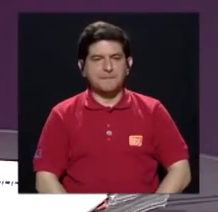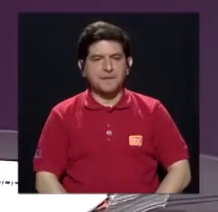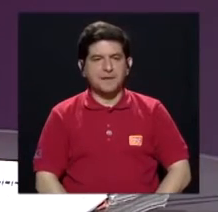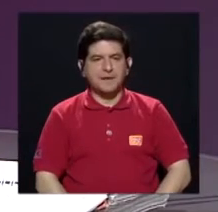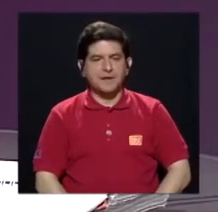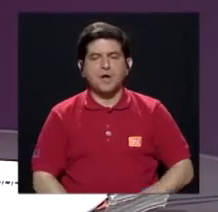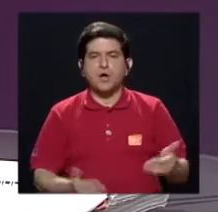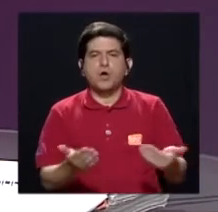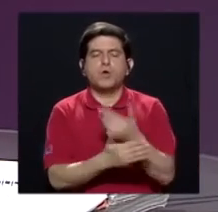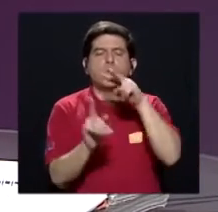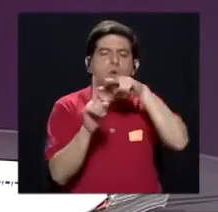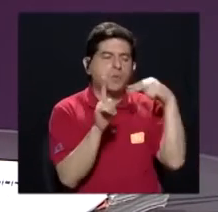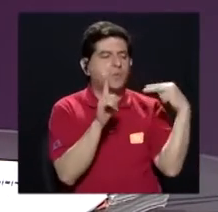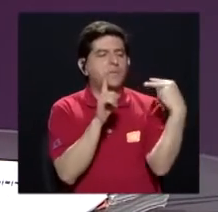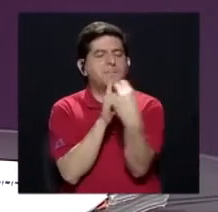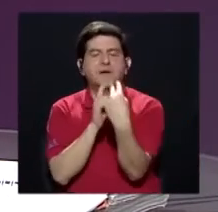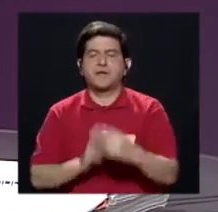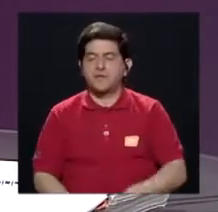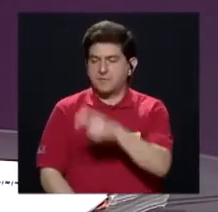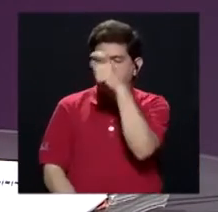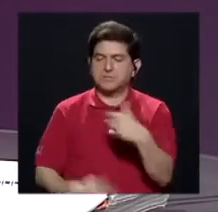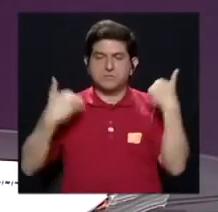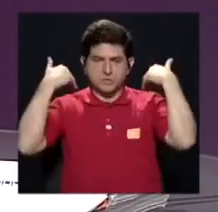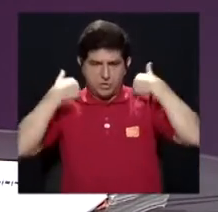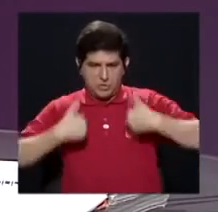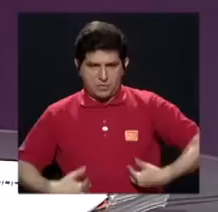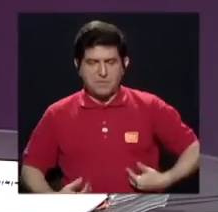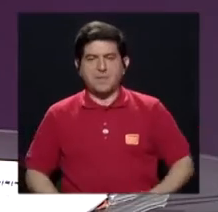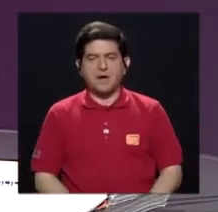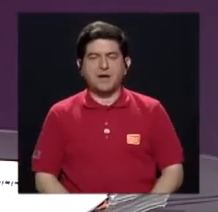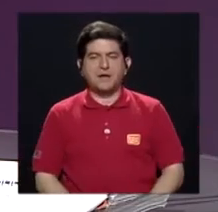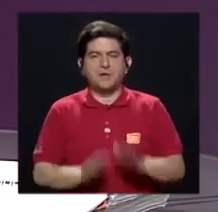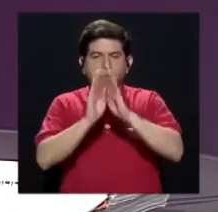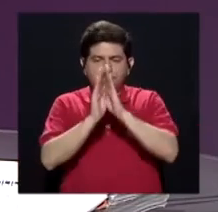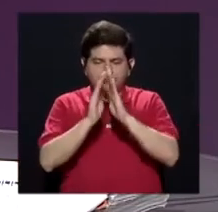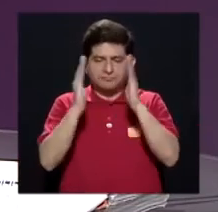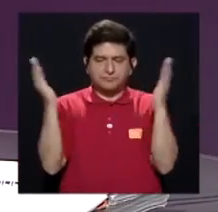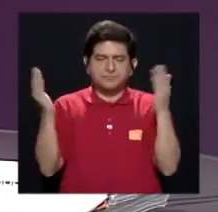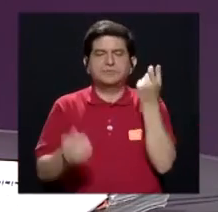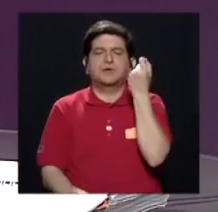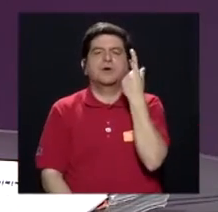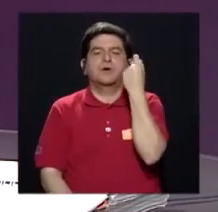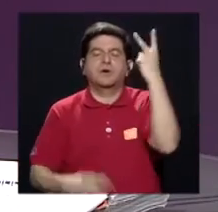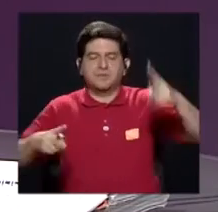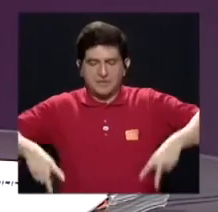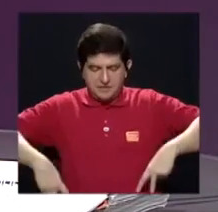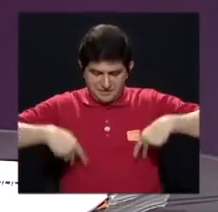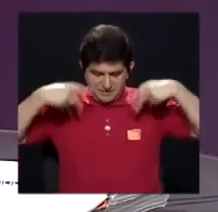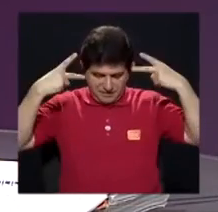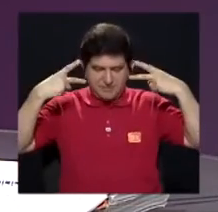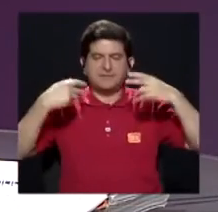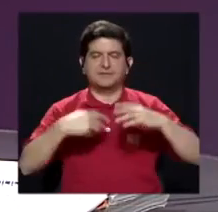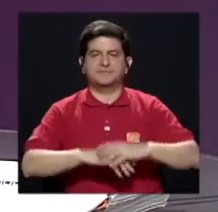con los nuevos paradigmas en que el ser humano empieza a entrar en mayores aperturas para comprender más de la vida misma.